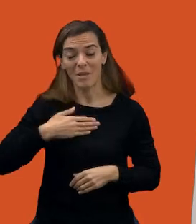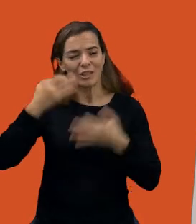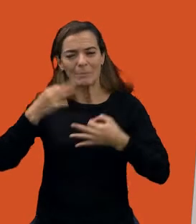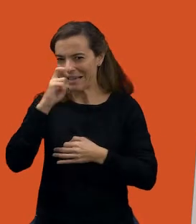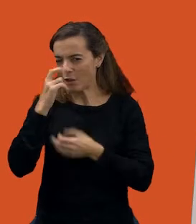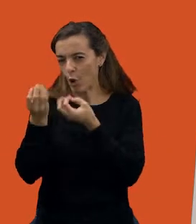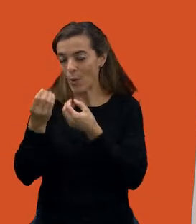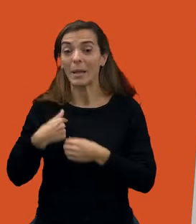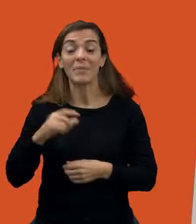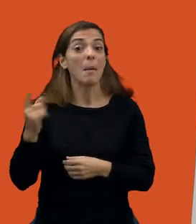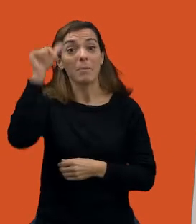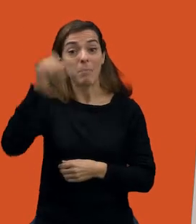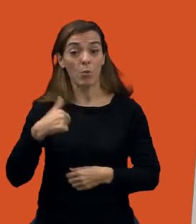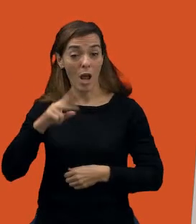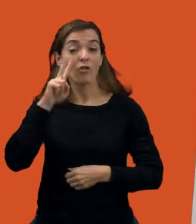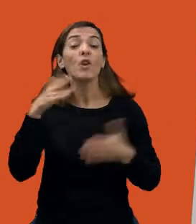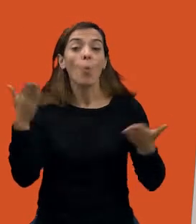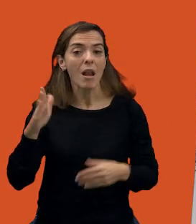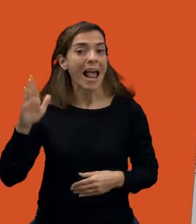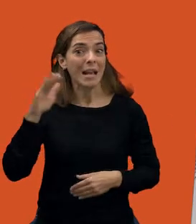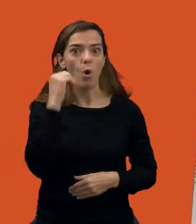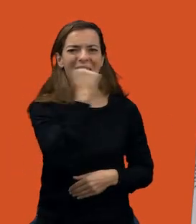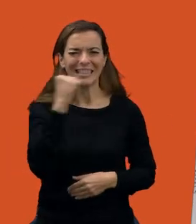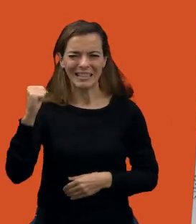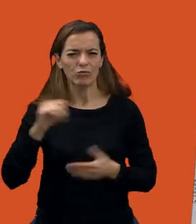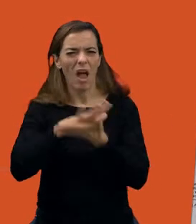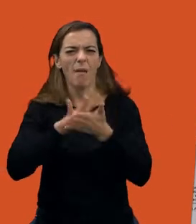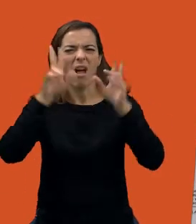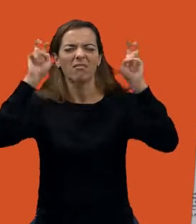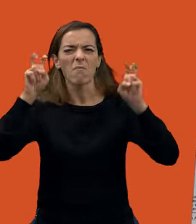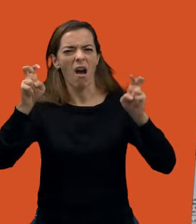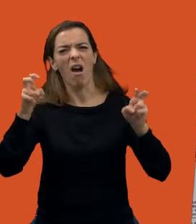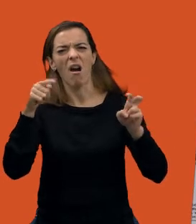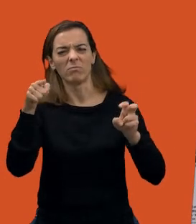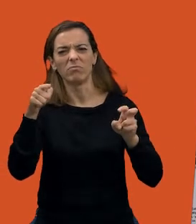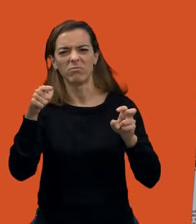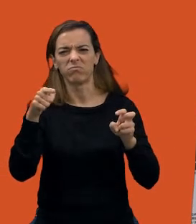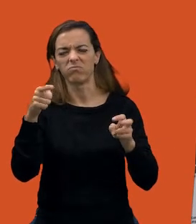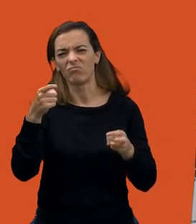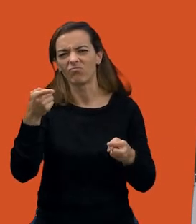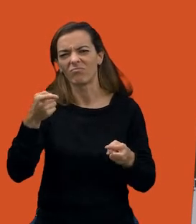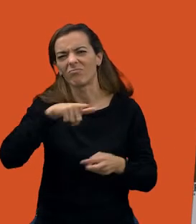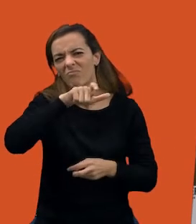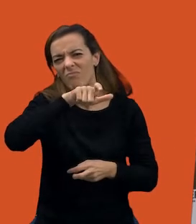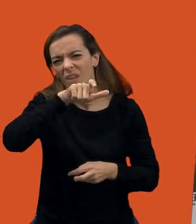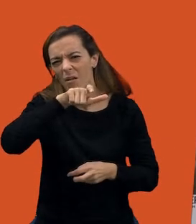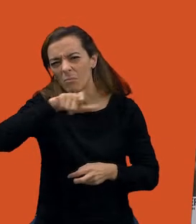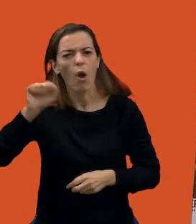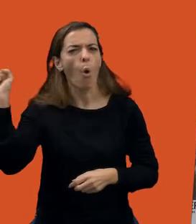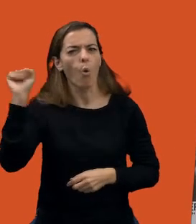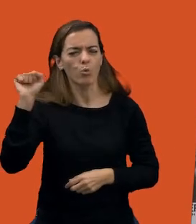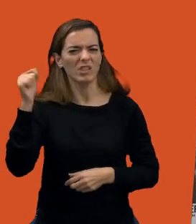primera película que vi en el cine fue The Killing Field, que es una película sobre los Jemeres Rojos y los Campos de la Muerte. O sea